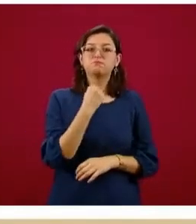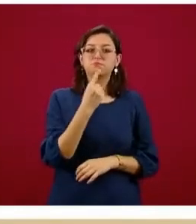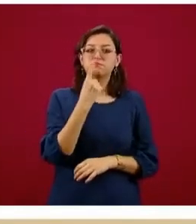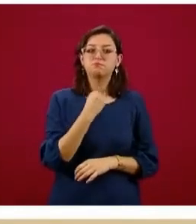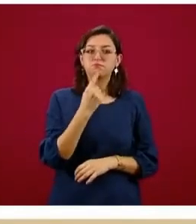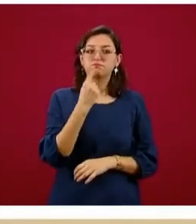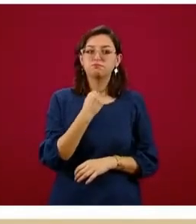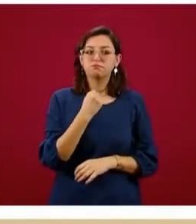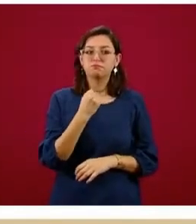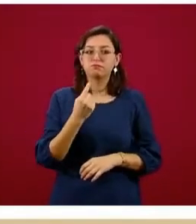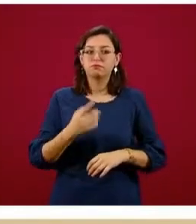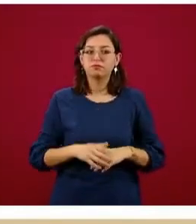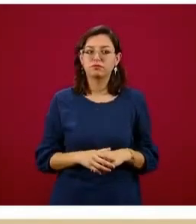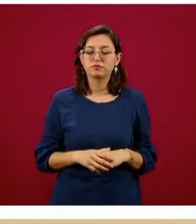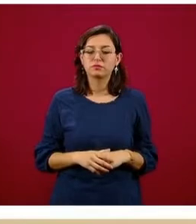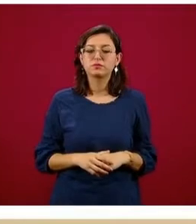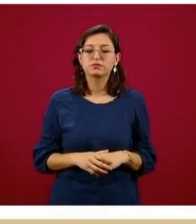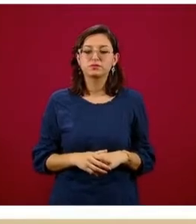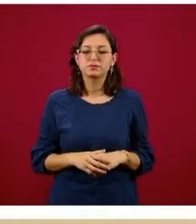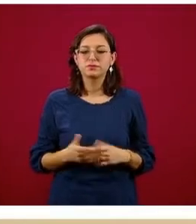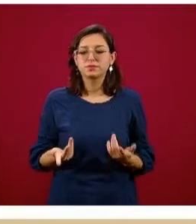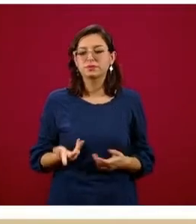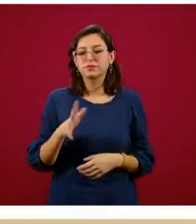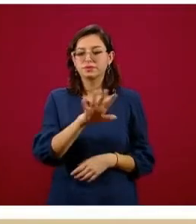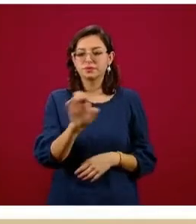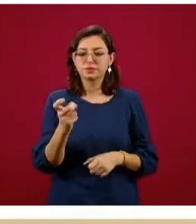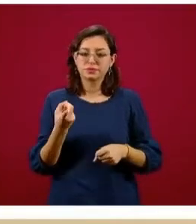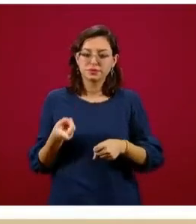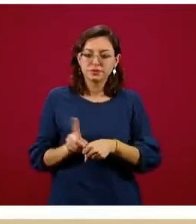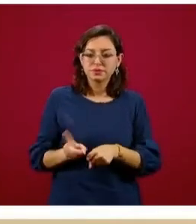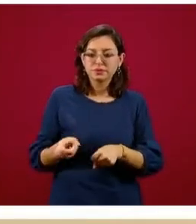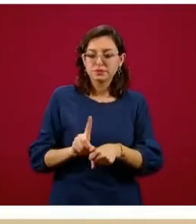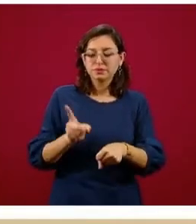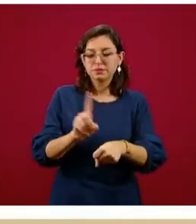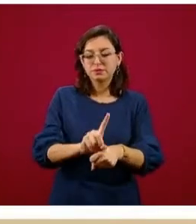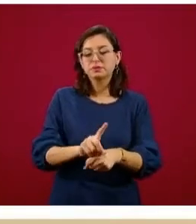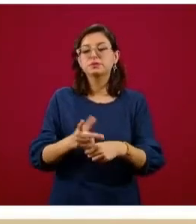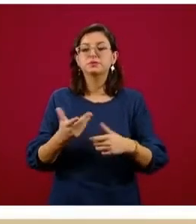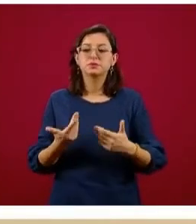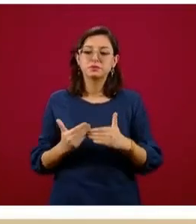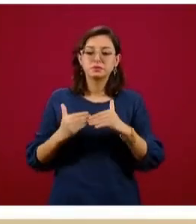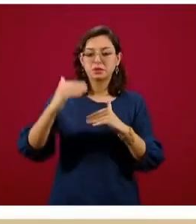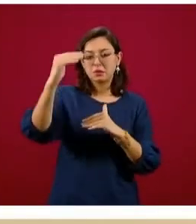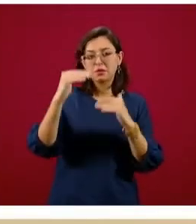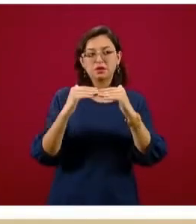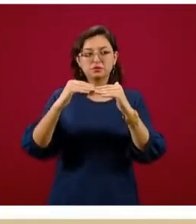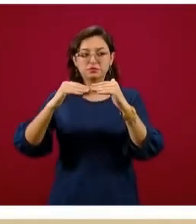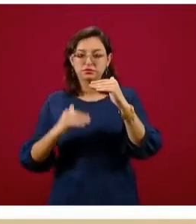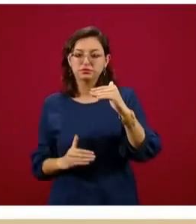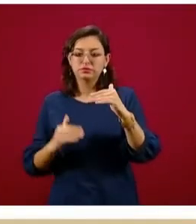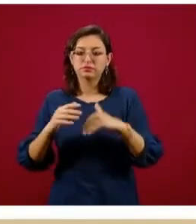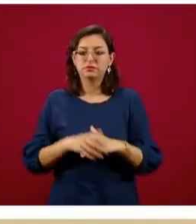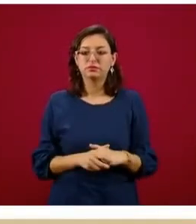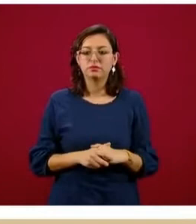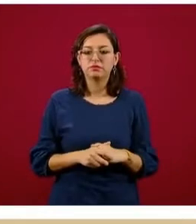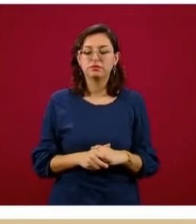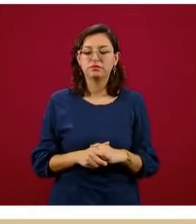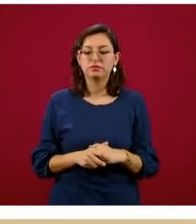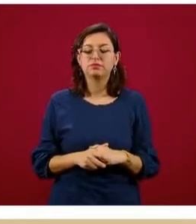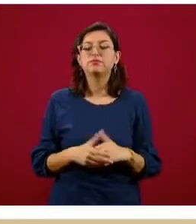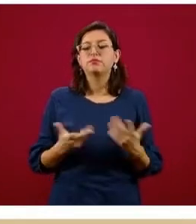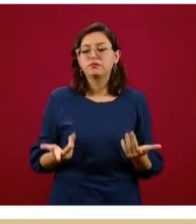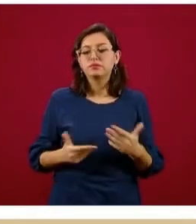esa barrera de los 500 casos hacia abajo o hacia arriba, pero en la medida que la epidemia